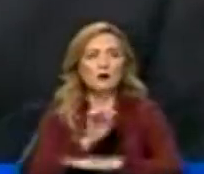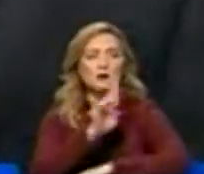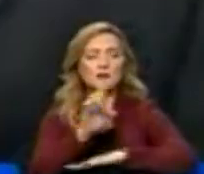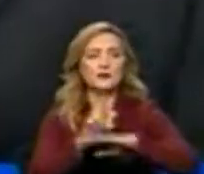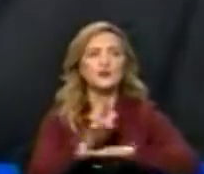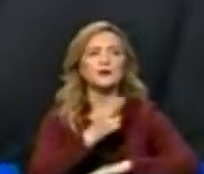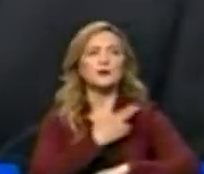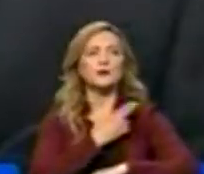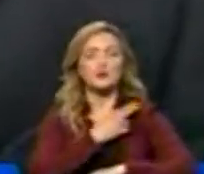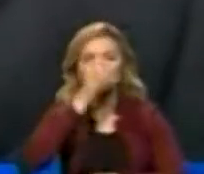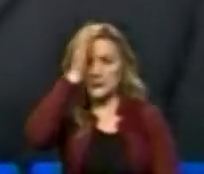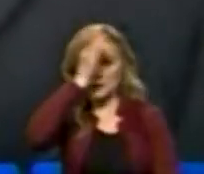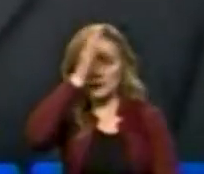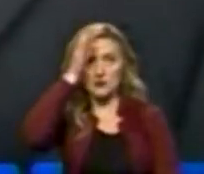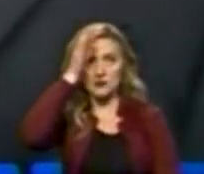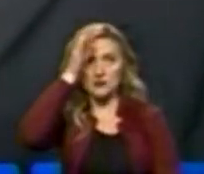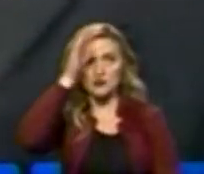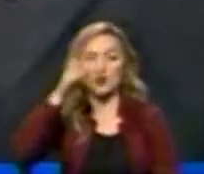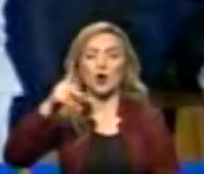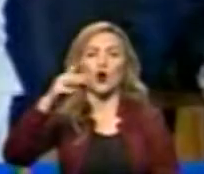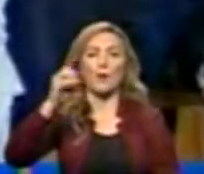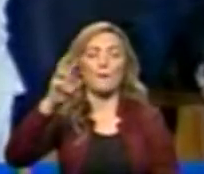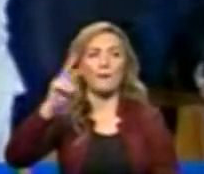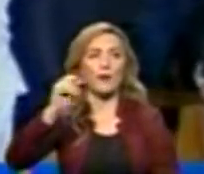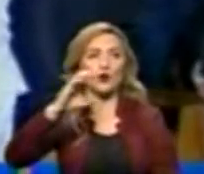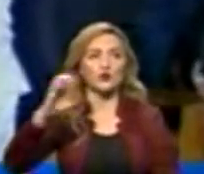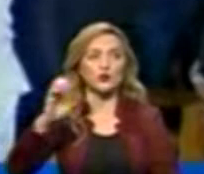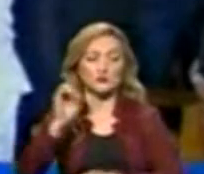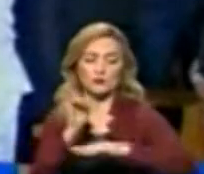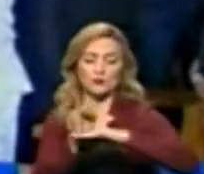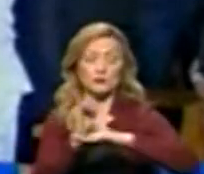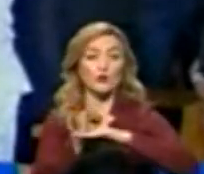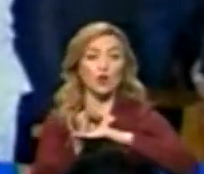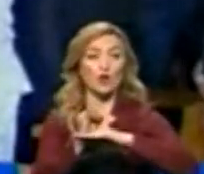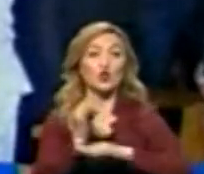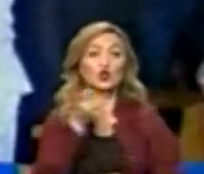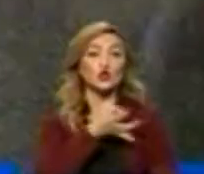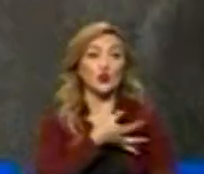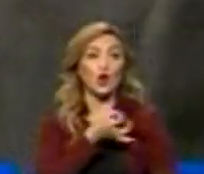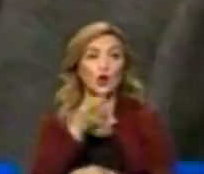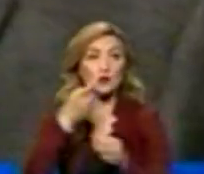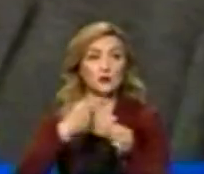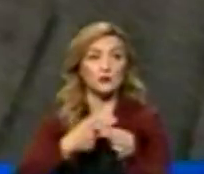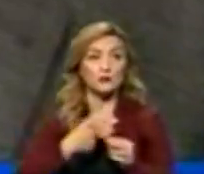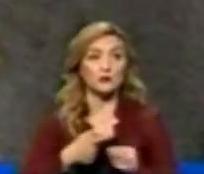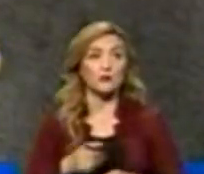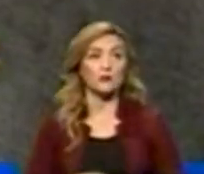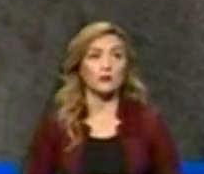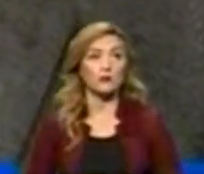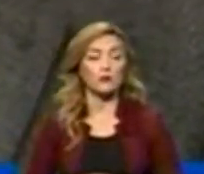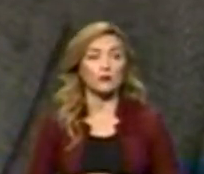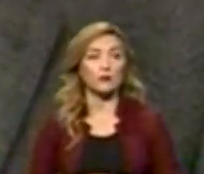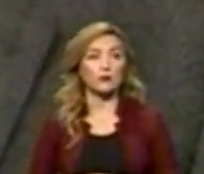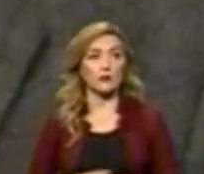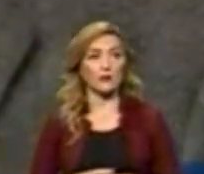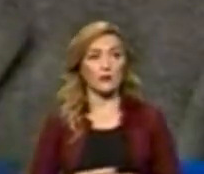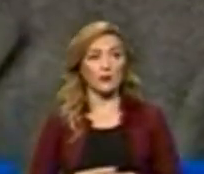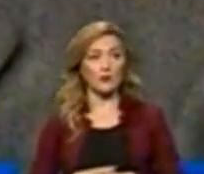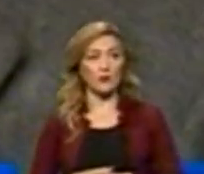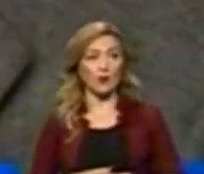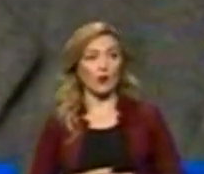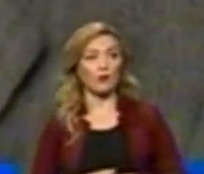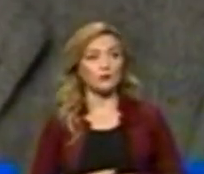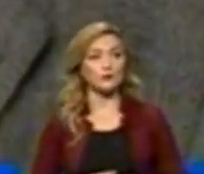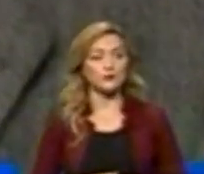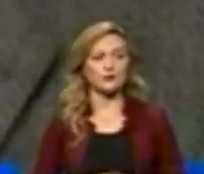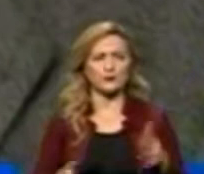universidad católica fernando ponce en la iglesia de la dolorosa en quitó a mí mismo la atención que se pusiera a denostar